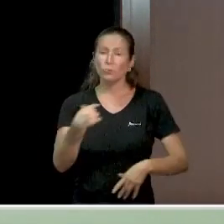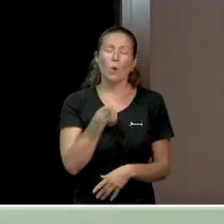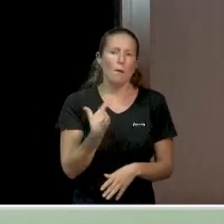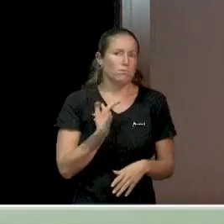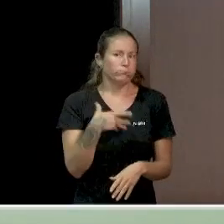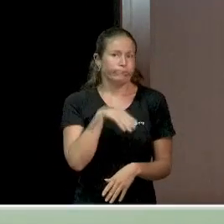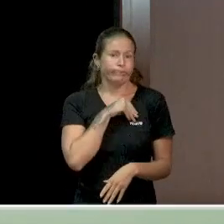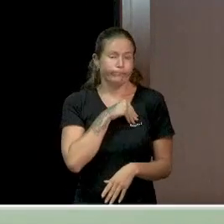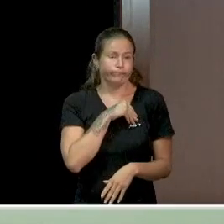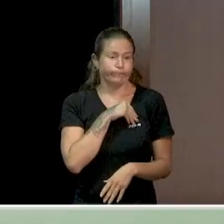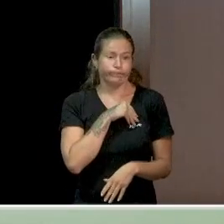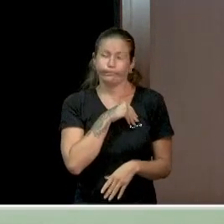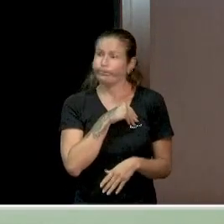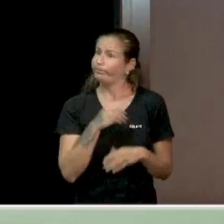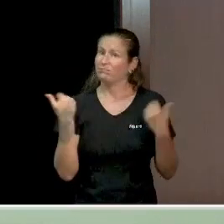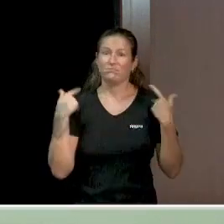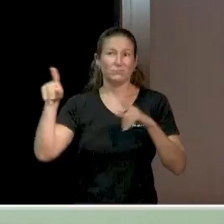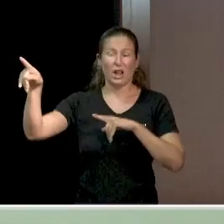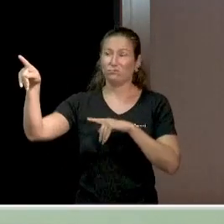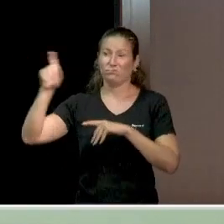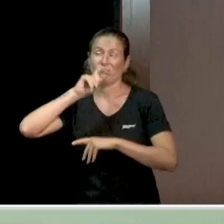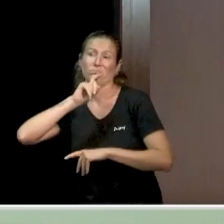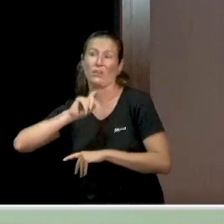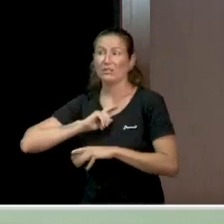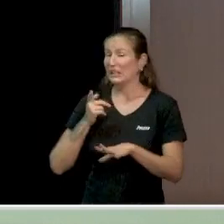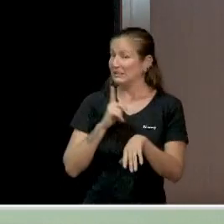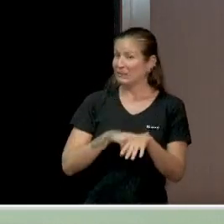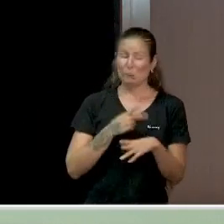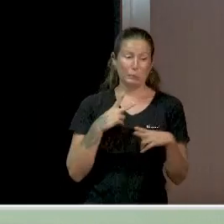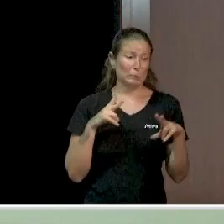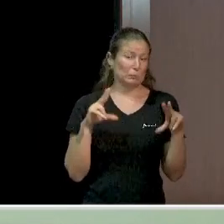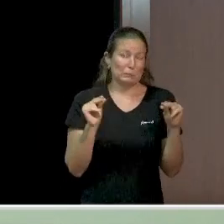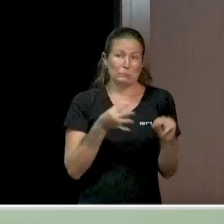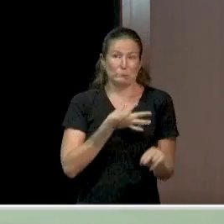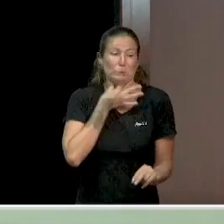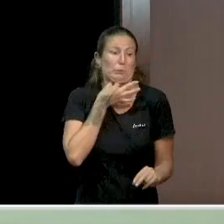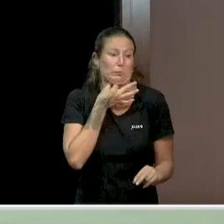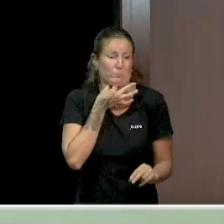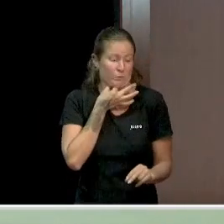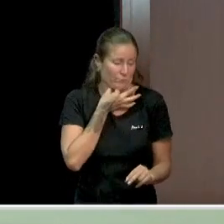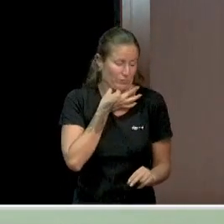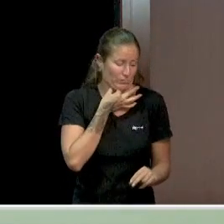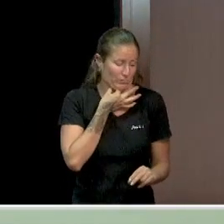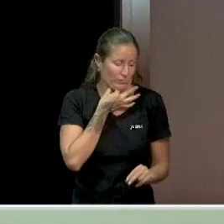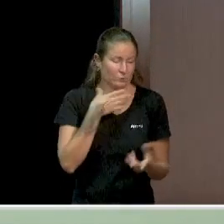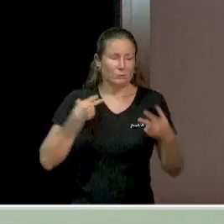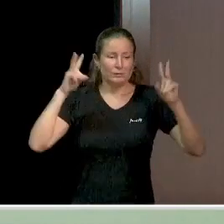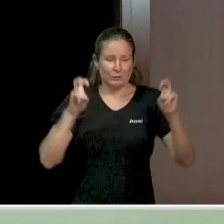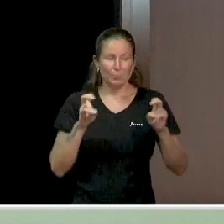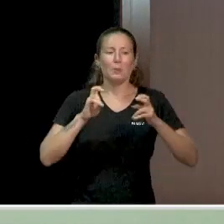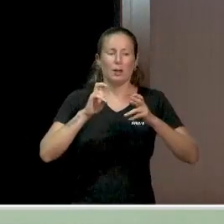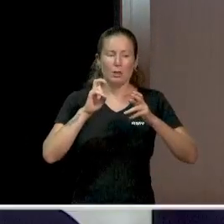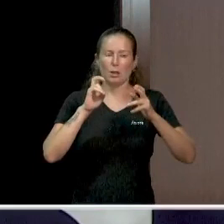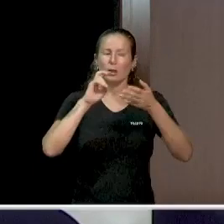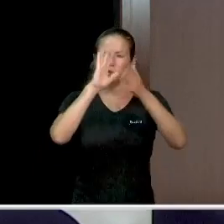lamento decirles que siguiendo las indicaciones que me han dado se ha terminado el tiempo para las intervenciones, a salvo